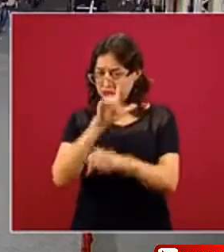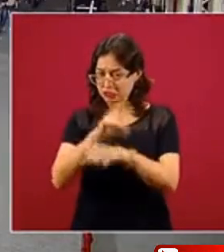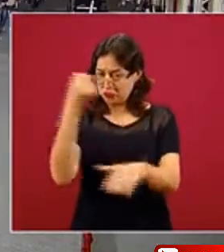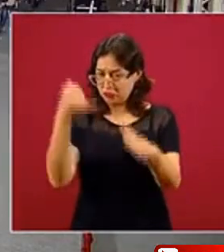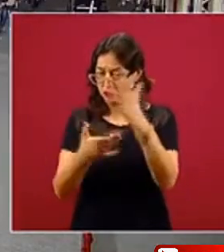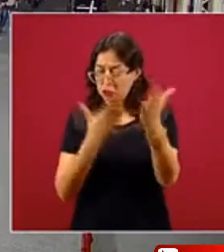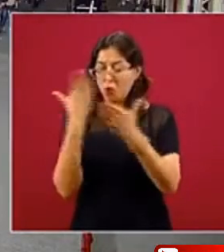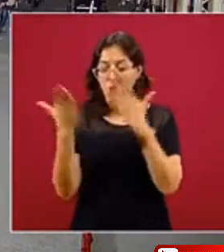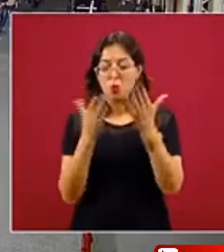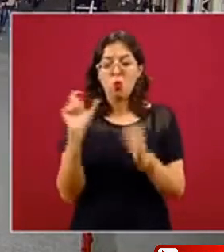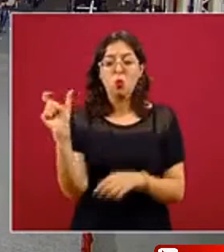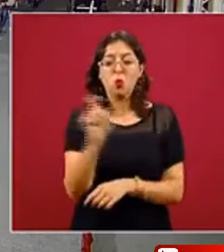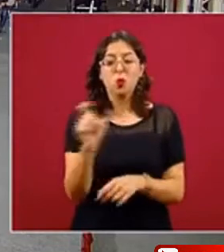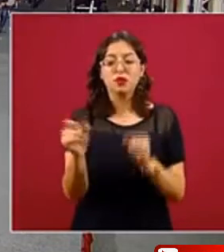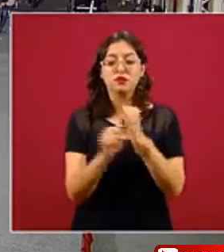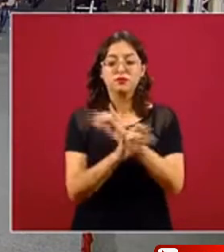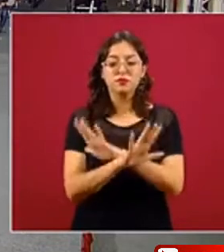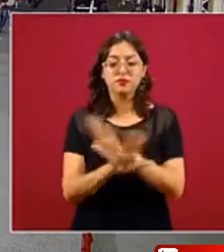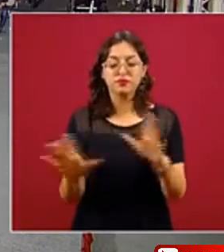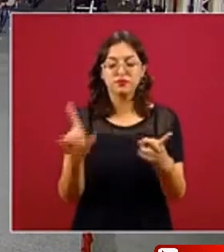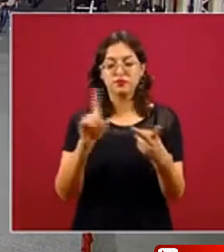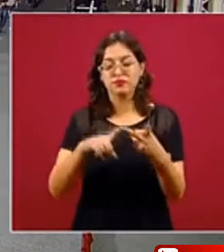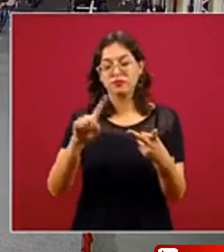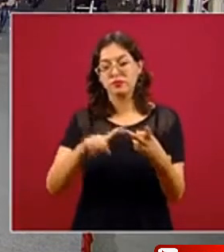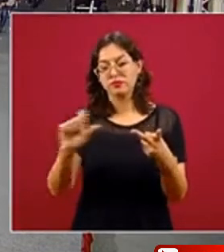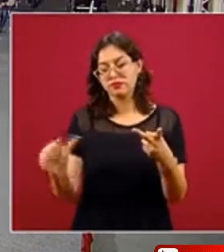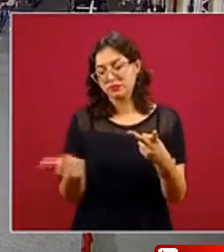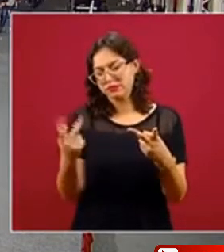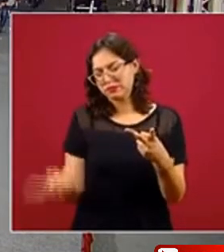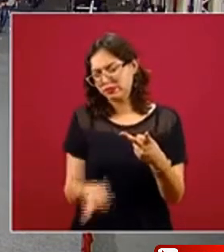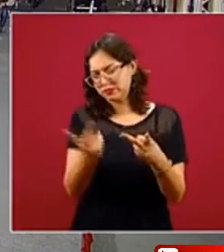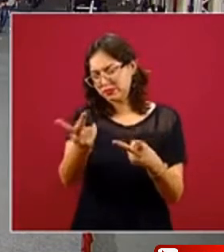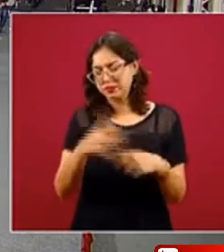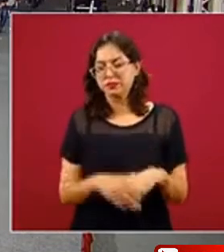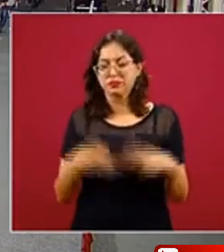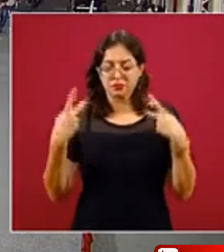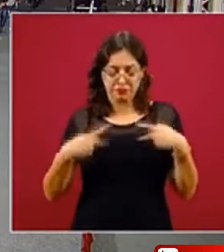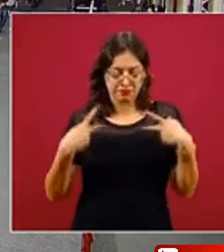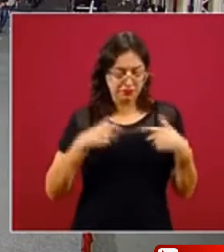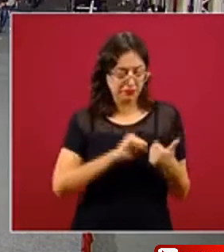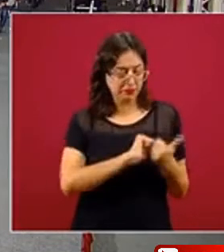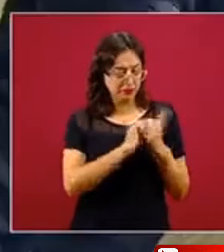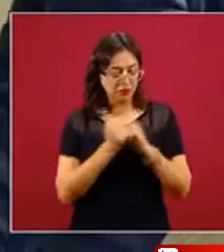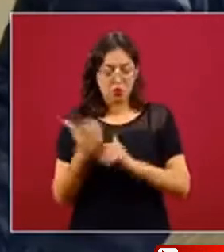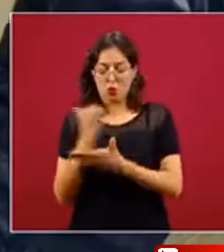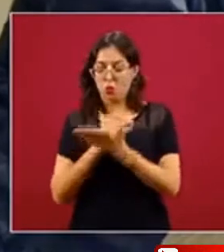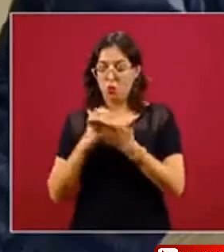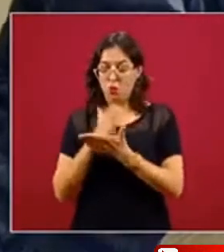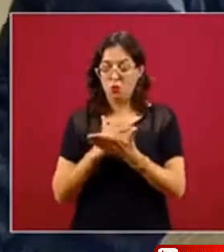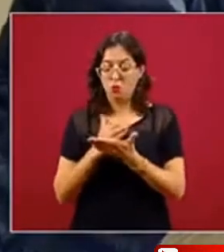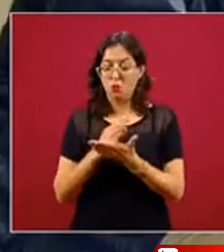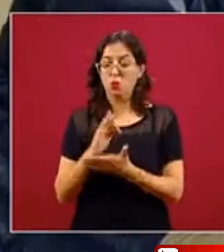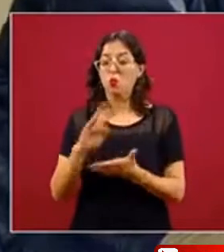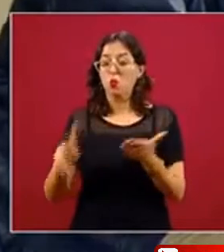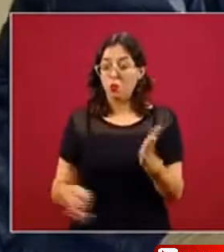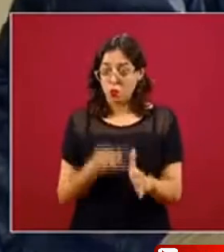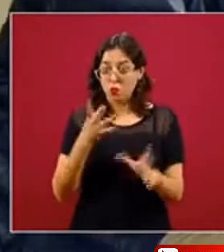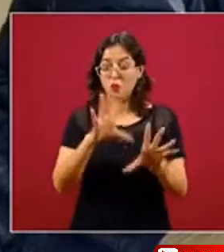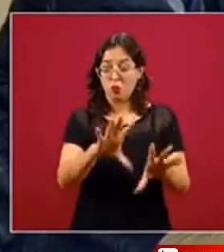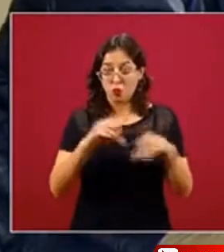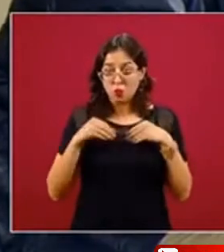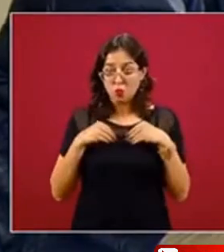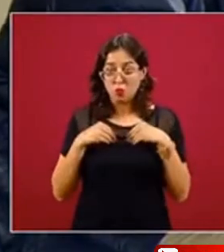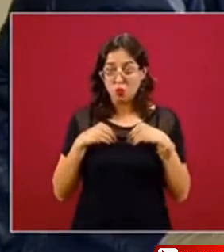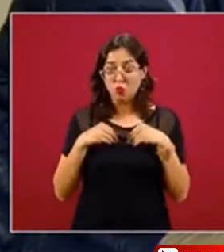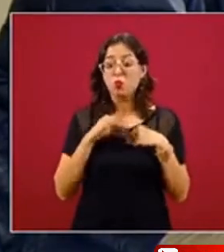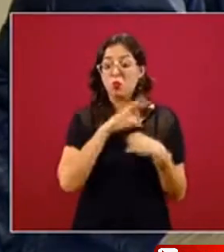esté disponible esta información? Y una pregunta más. ¿Las personas que se recuperan o se curan de COVID pueden volver a infectarse después de